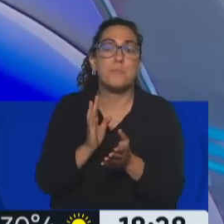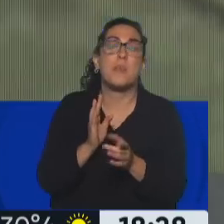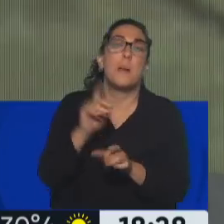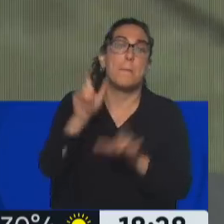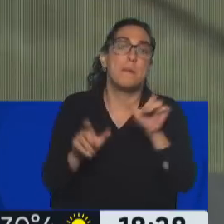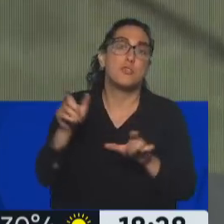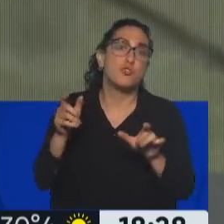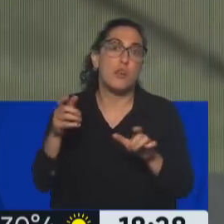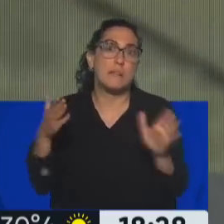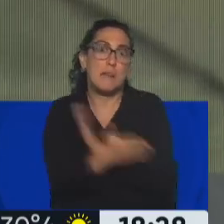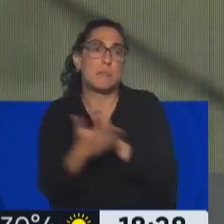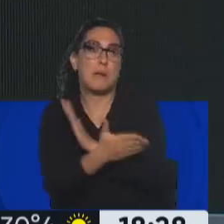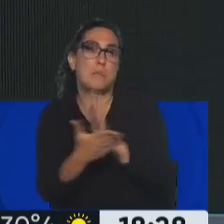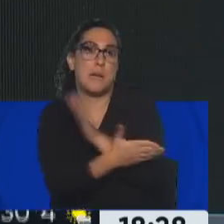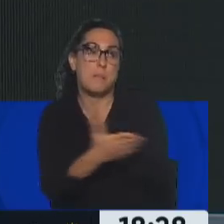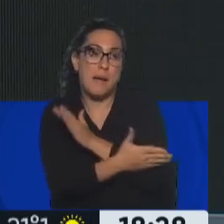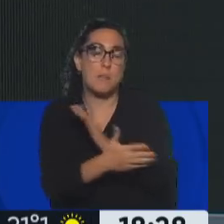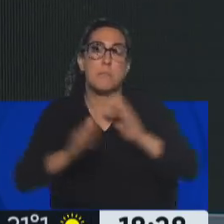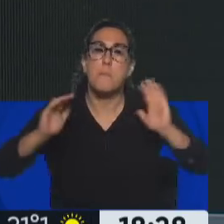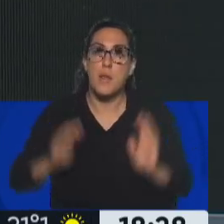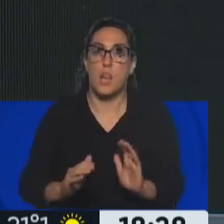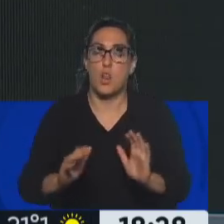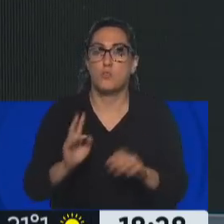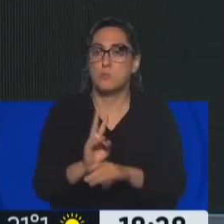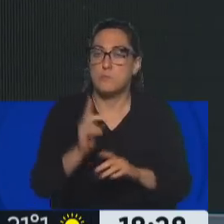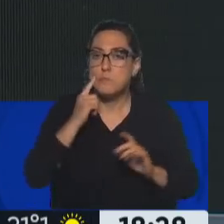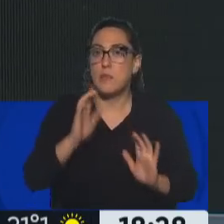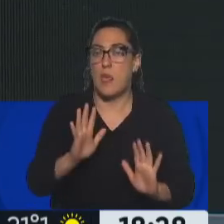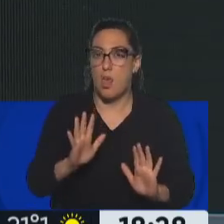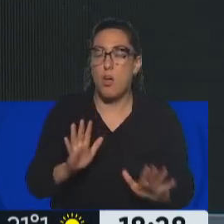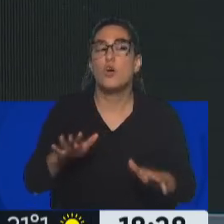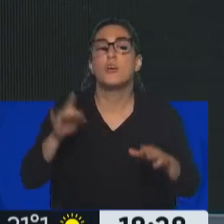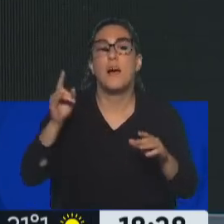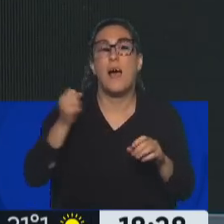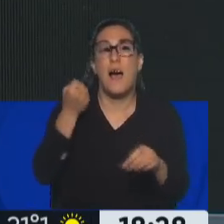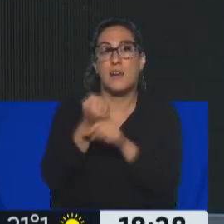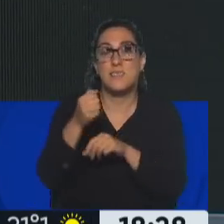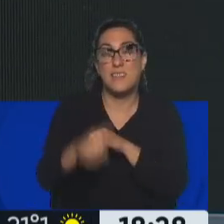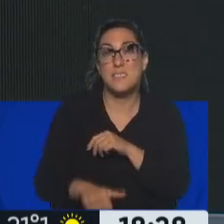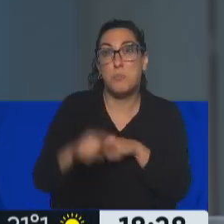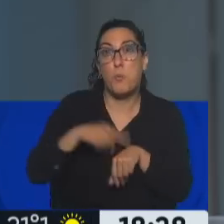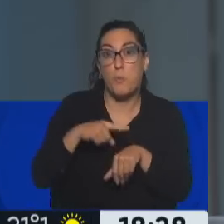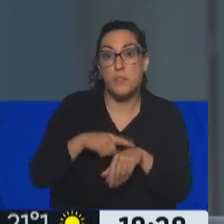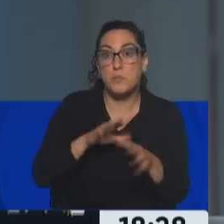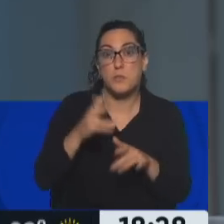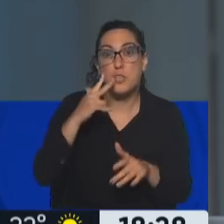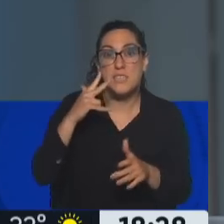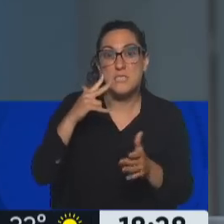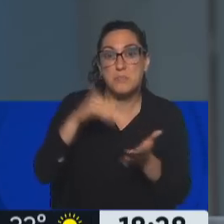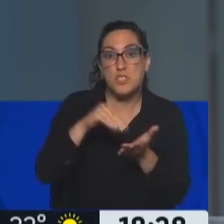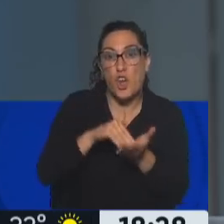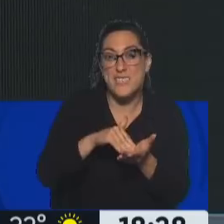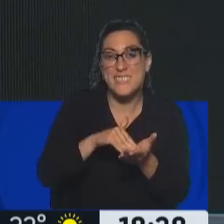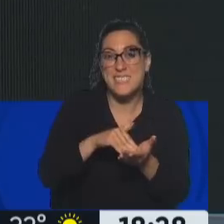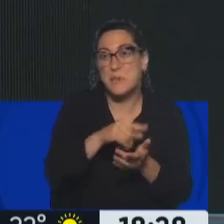de refugiados que ha recibido de este país y que ha llevado a que hoy por hoy se estime que cerca de 3,5 millones